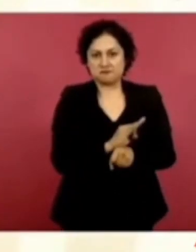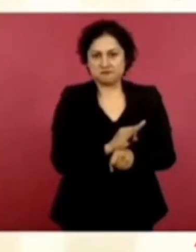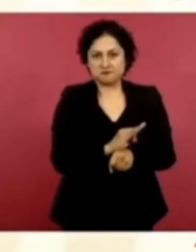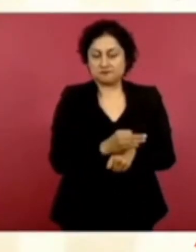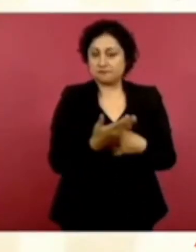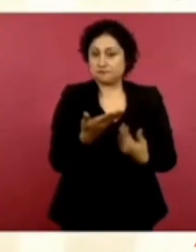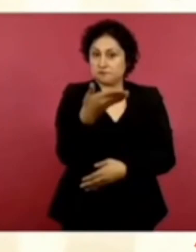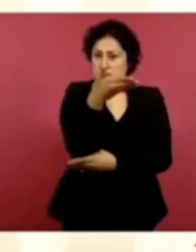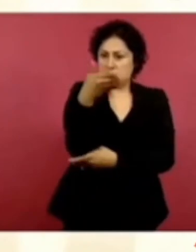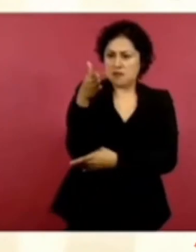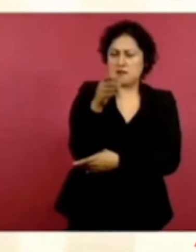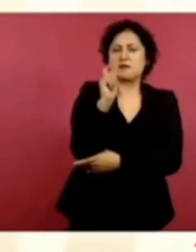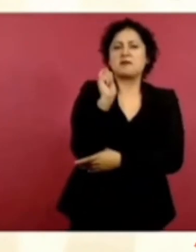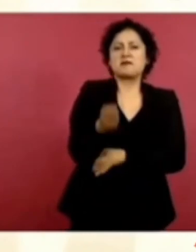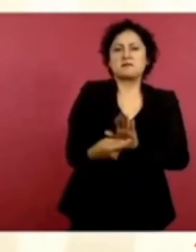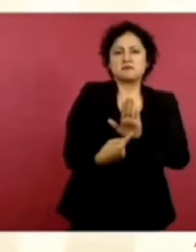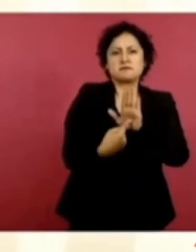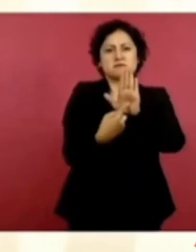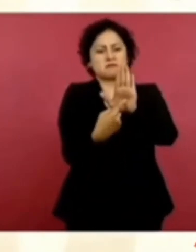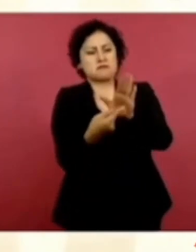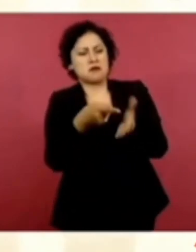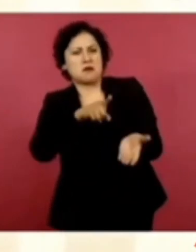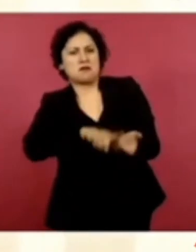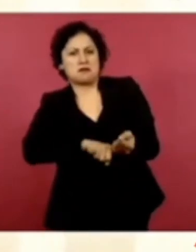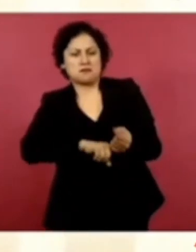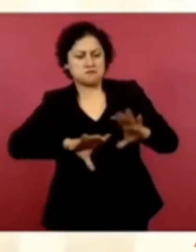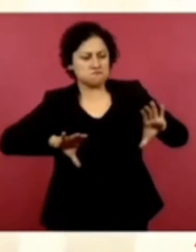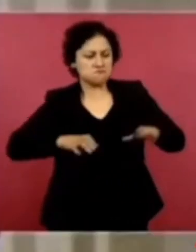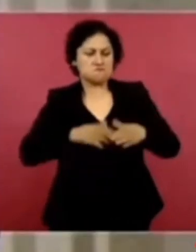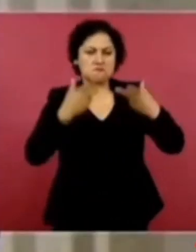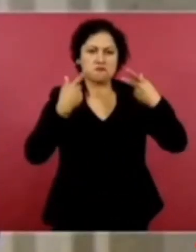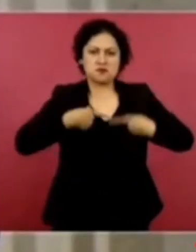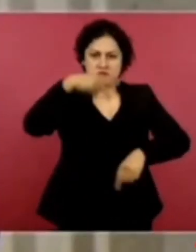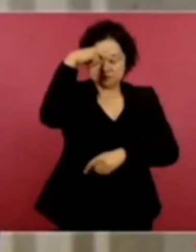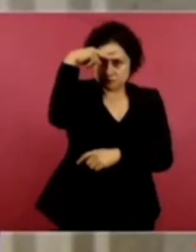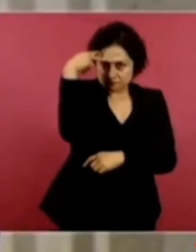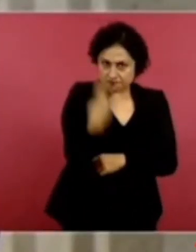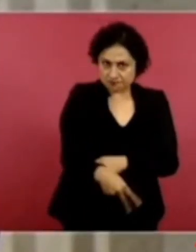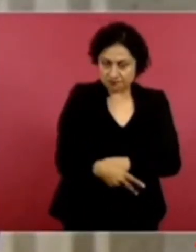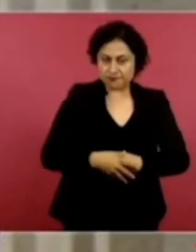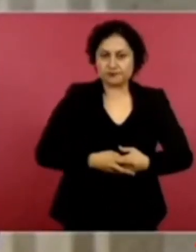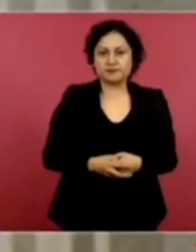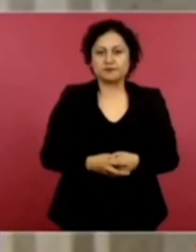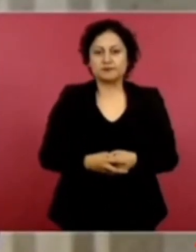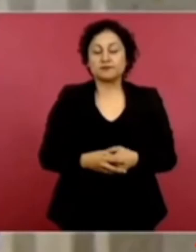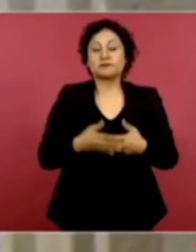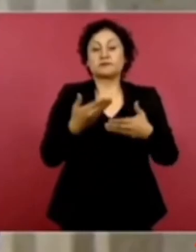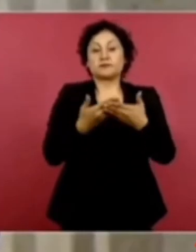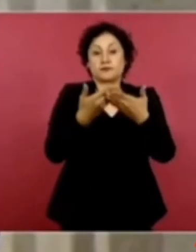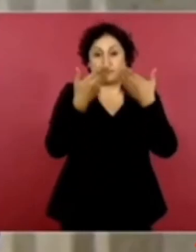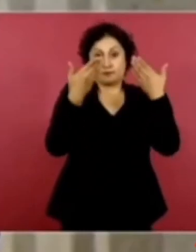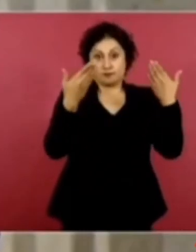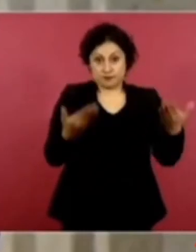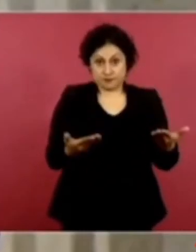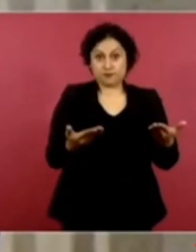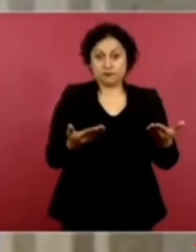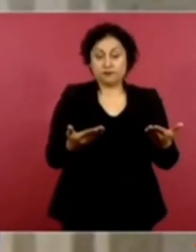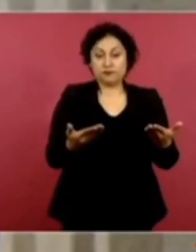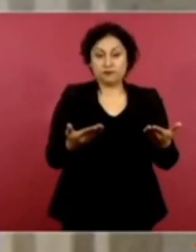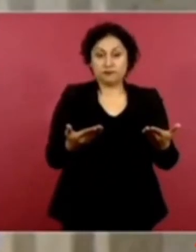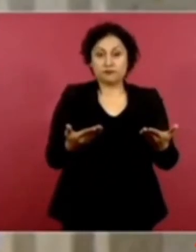a nuestra nación mexicana. En esta ocasión, se abandera a las mujeres y